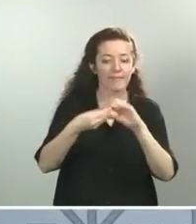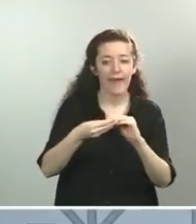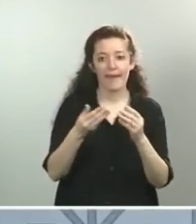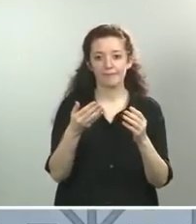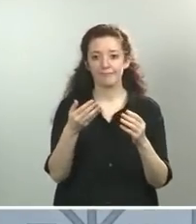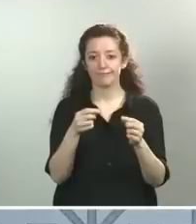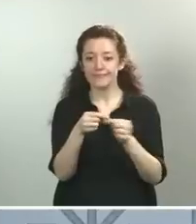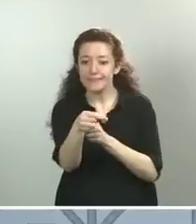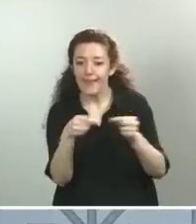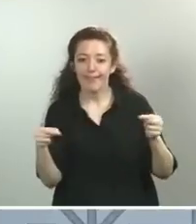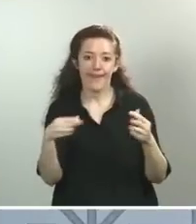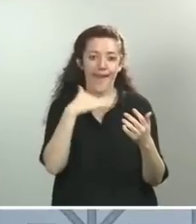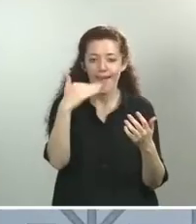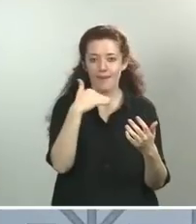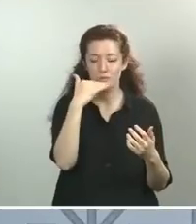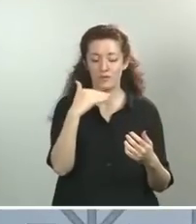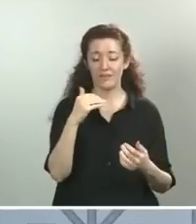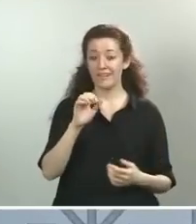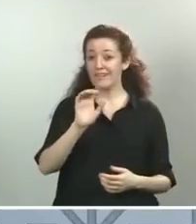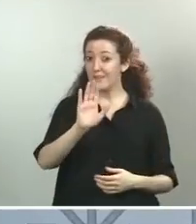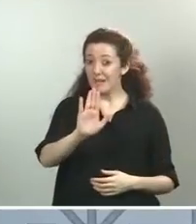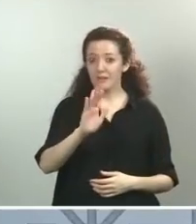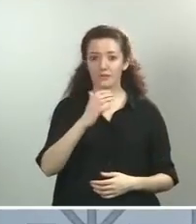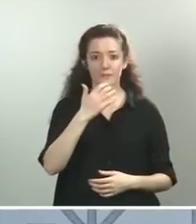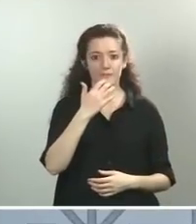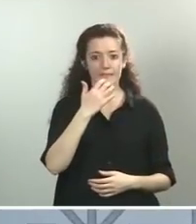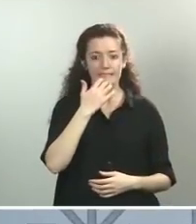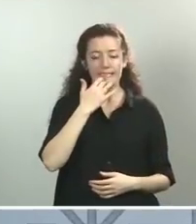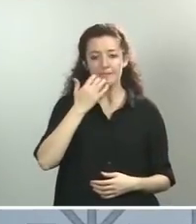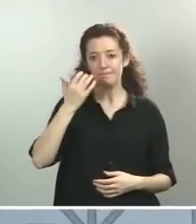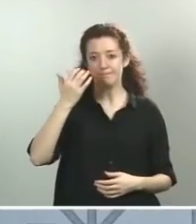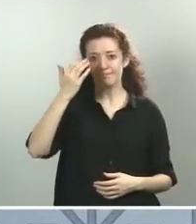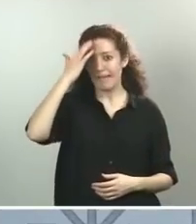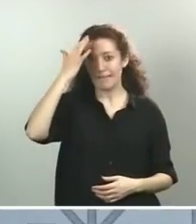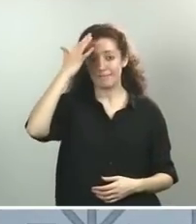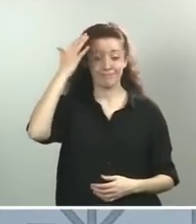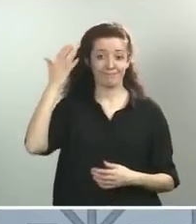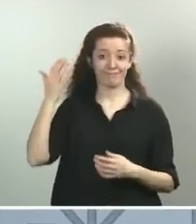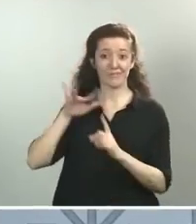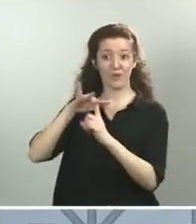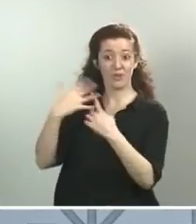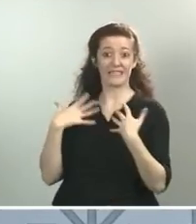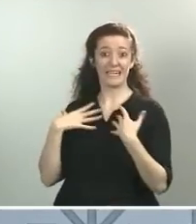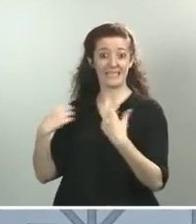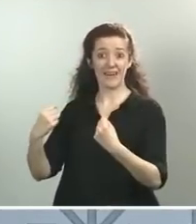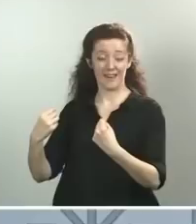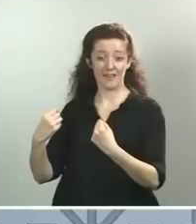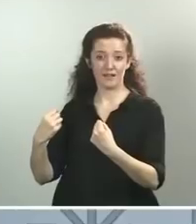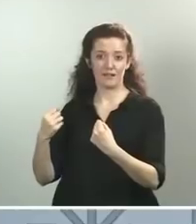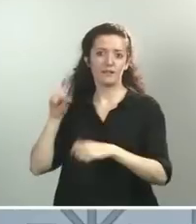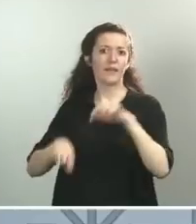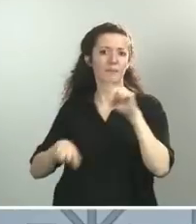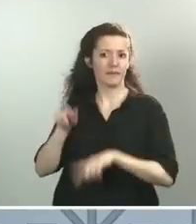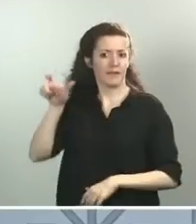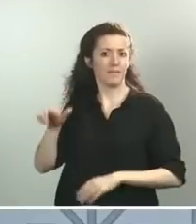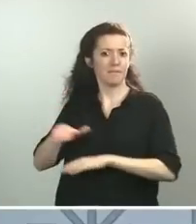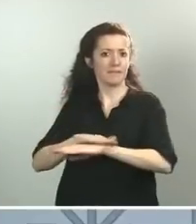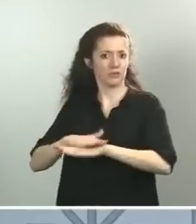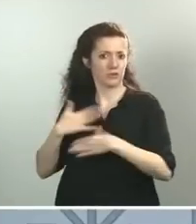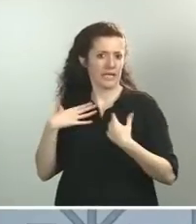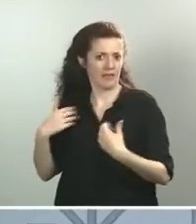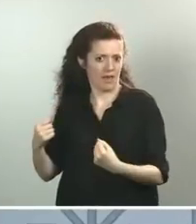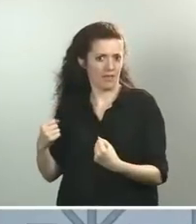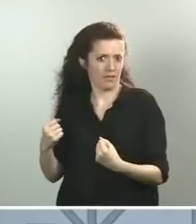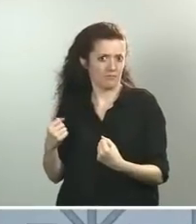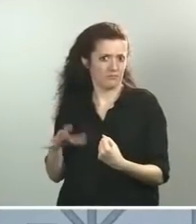non hai maneira, desde o punto de vista dos criterios sanitarios, que dependen do Ministro de Sanidad e que dependen do que se